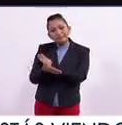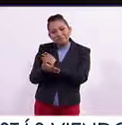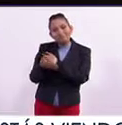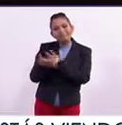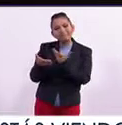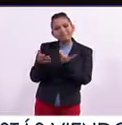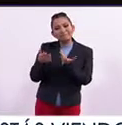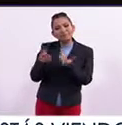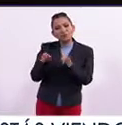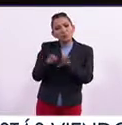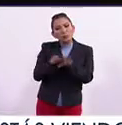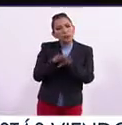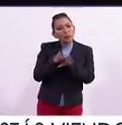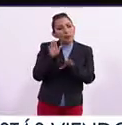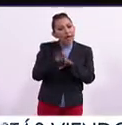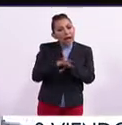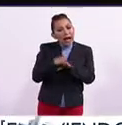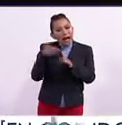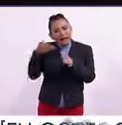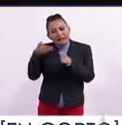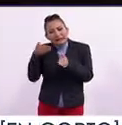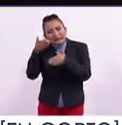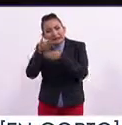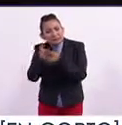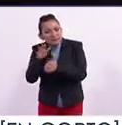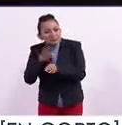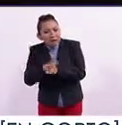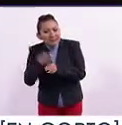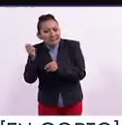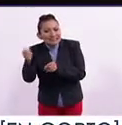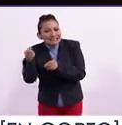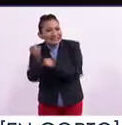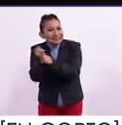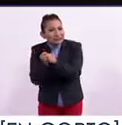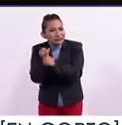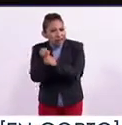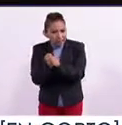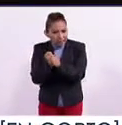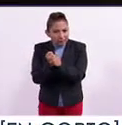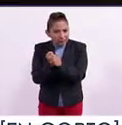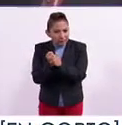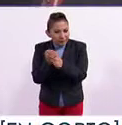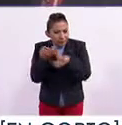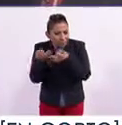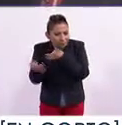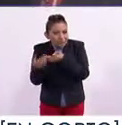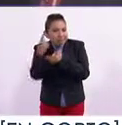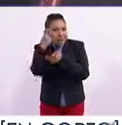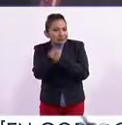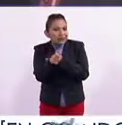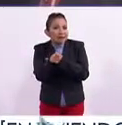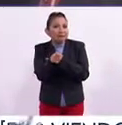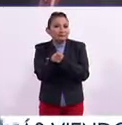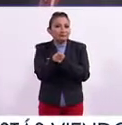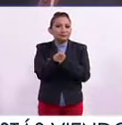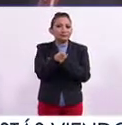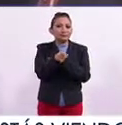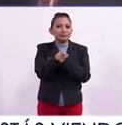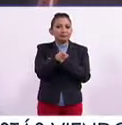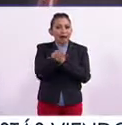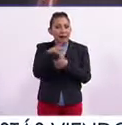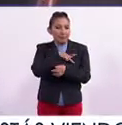me metí en esto, quizás un poco en la parte de investigación, también para parte de mi trabajo de tesis